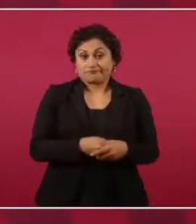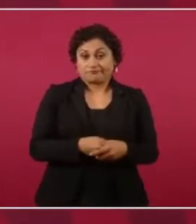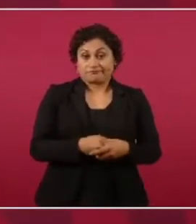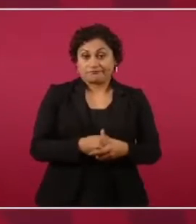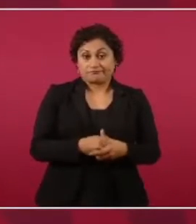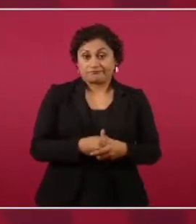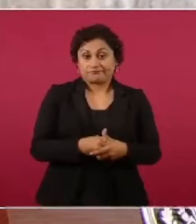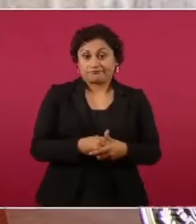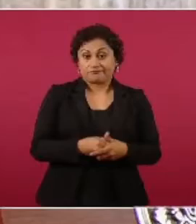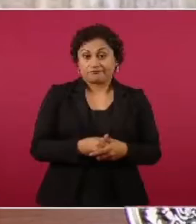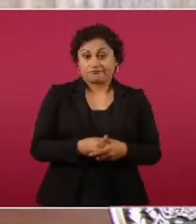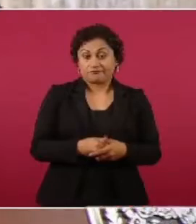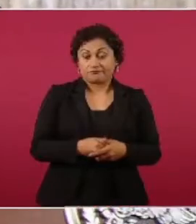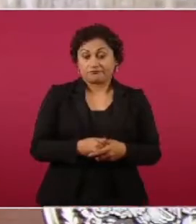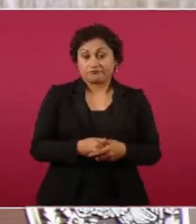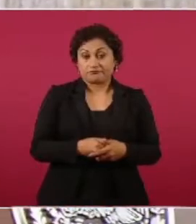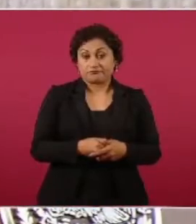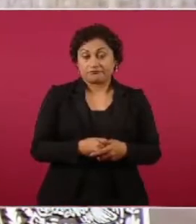sí,